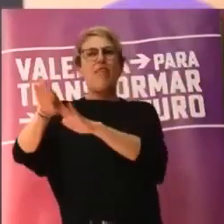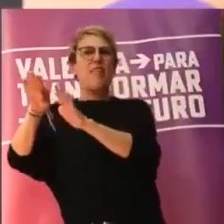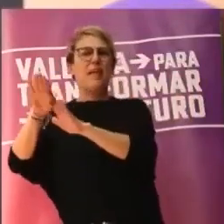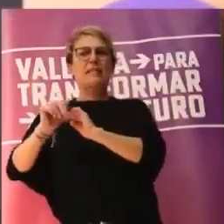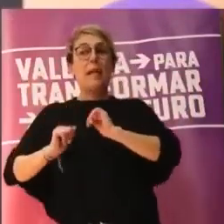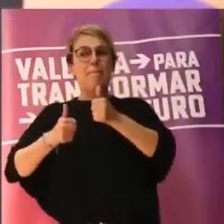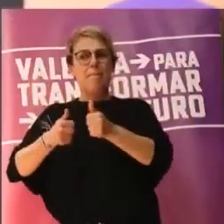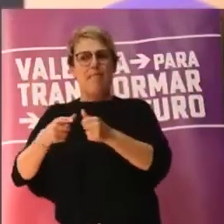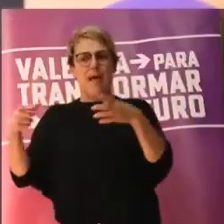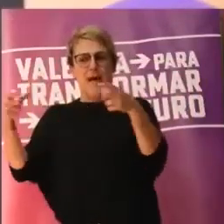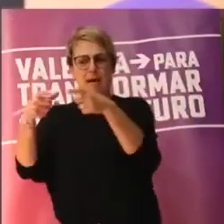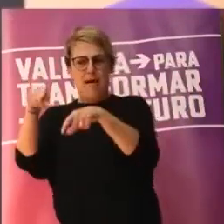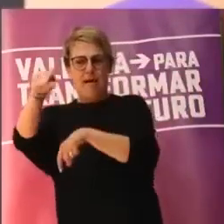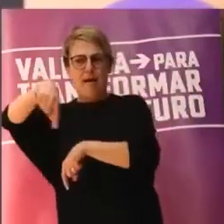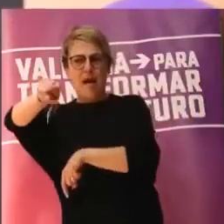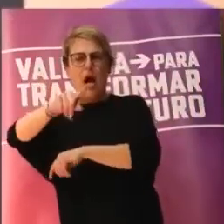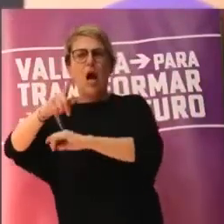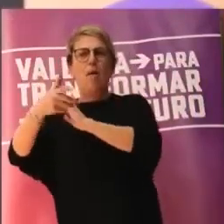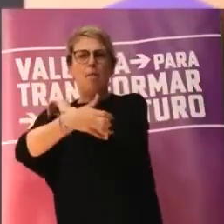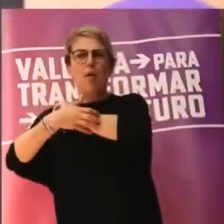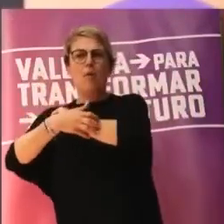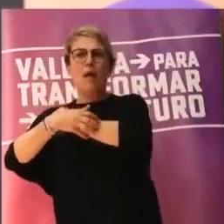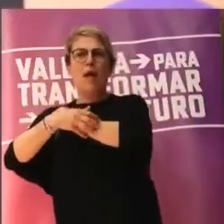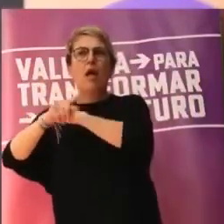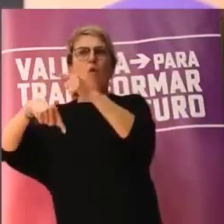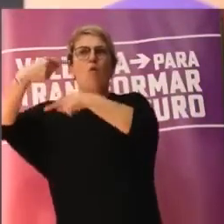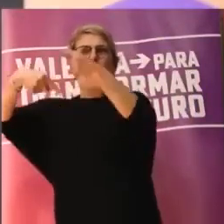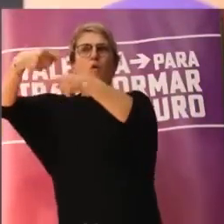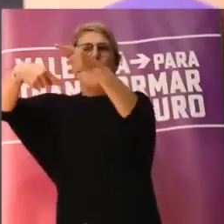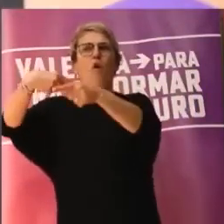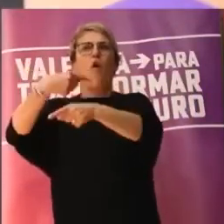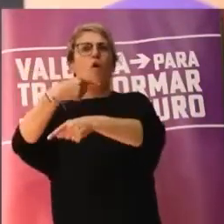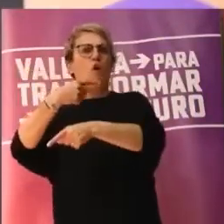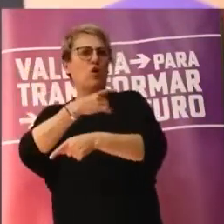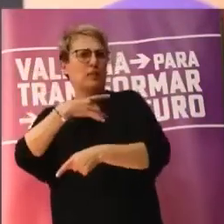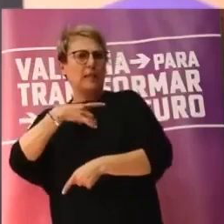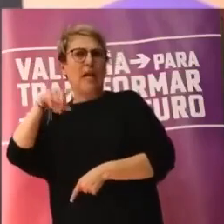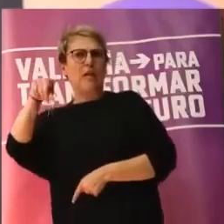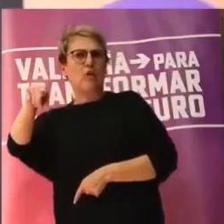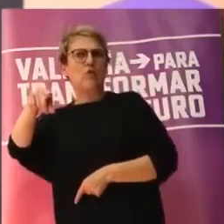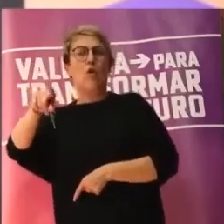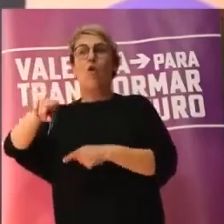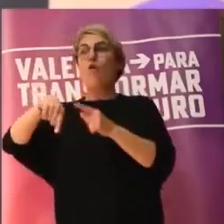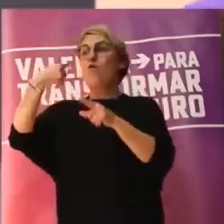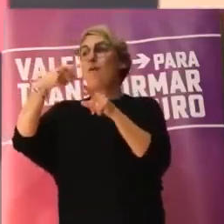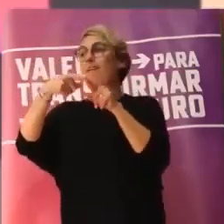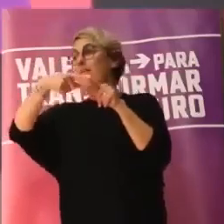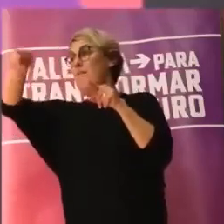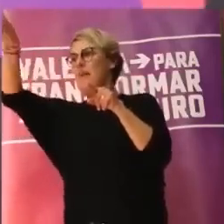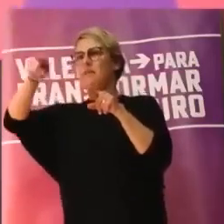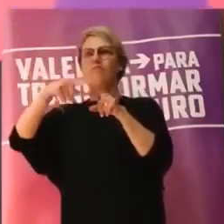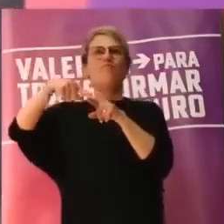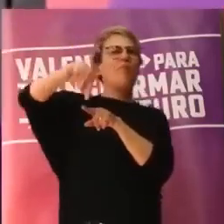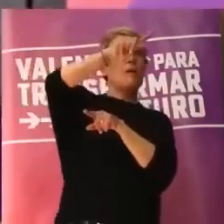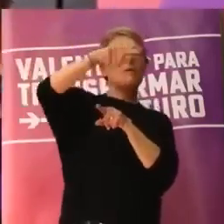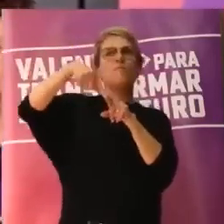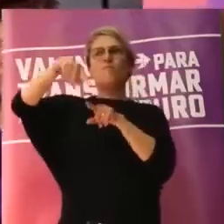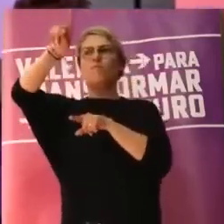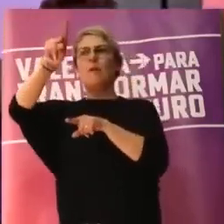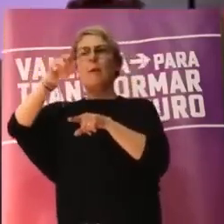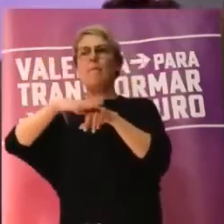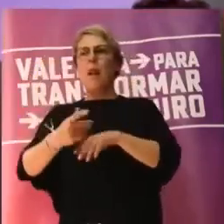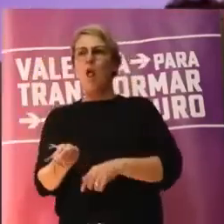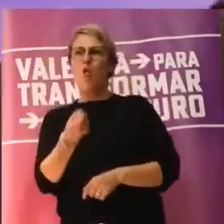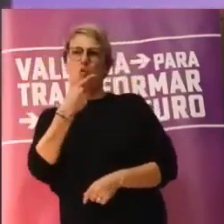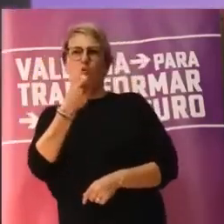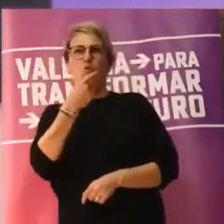pobres pero terminarán con los sindicatos. ¿O qué pensáis? ¿Que no están planificando enviar a estos matones que toman drogas